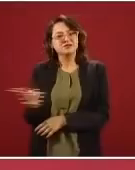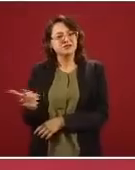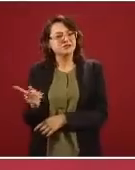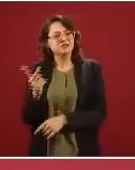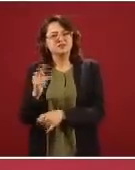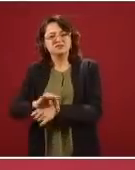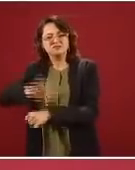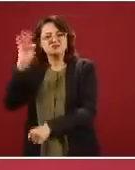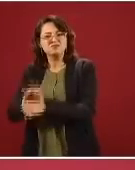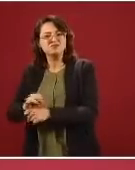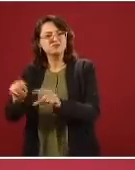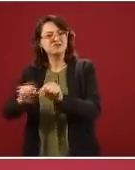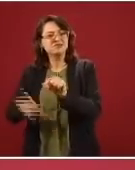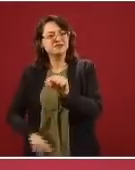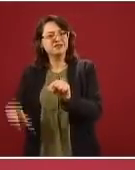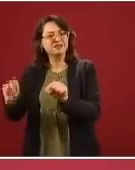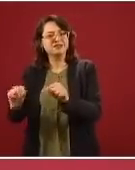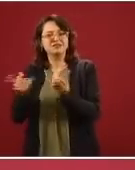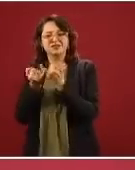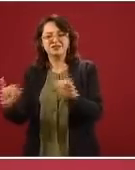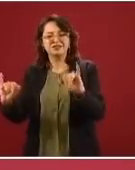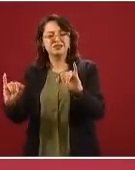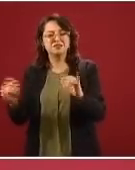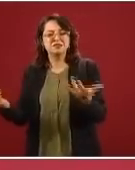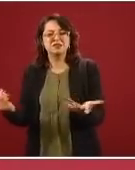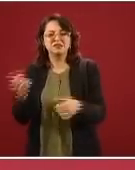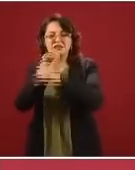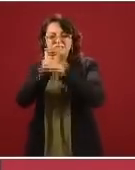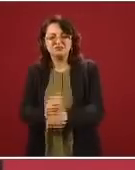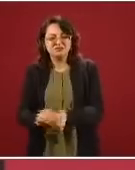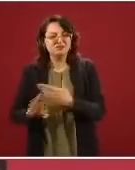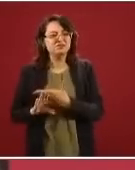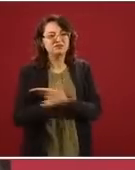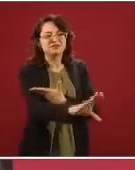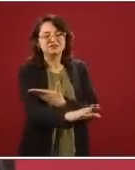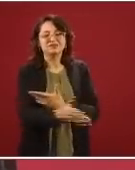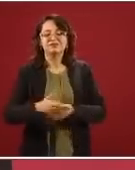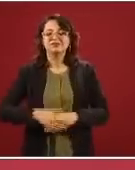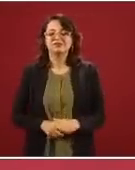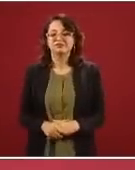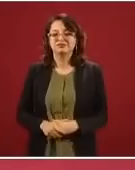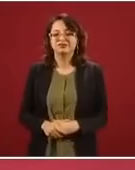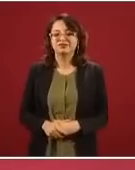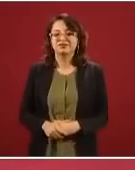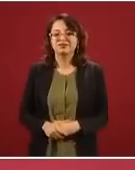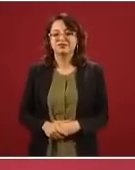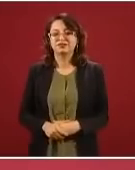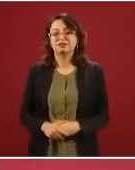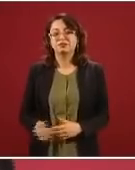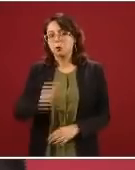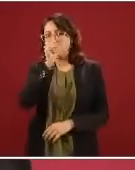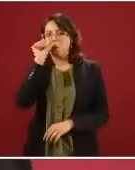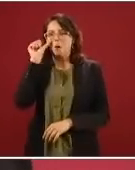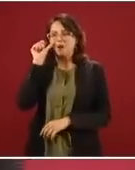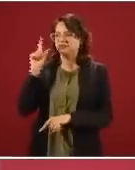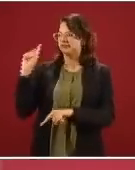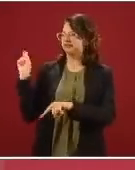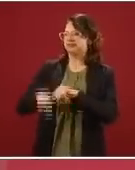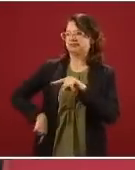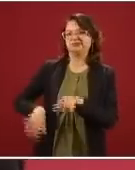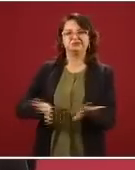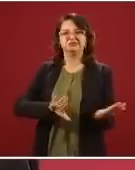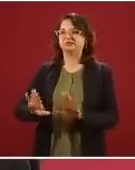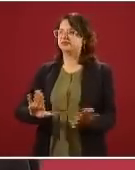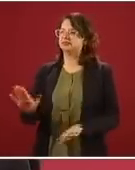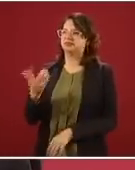de la independencia y de la abolición de la esclavitud. Citaron a Juárez, ya no querían